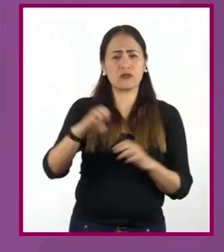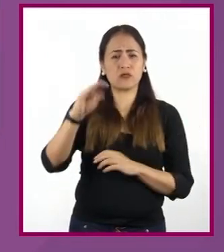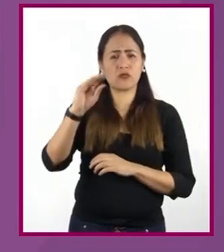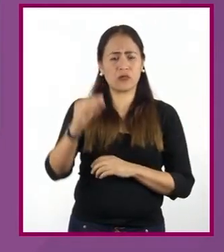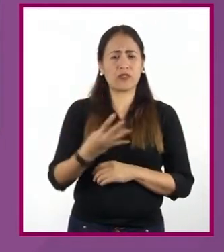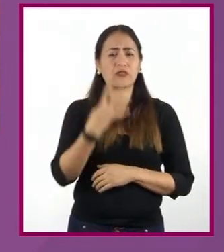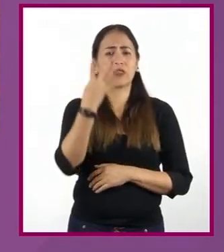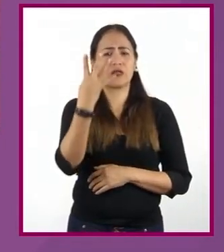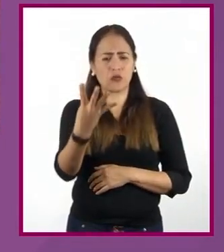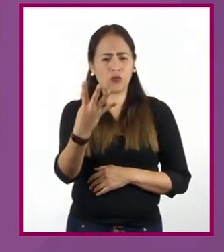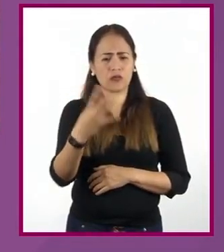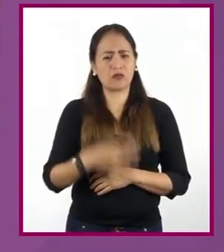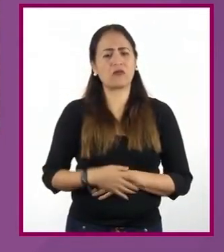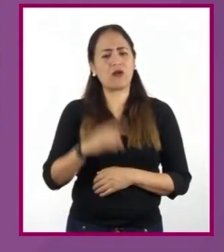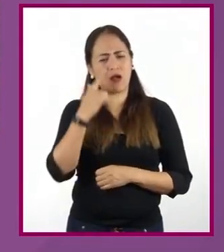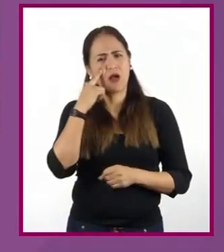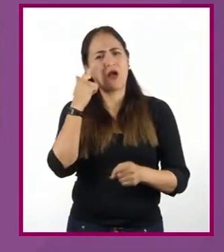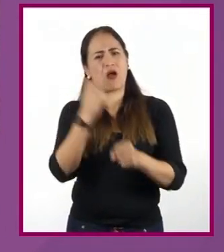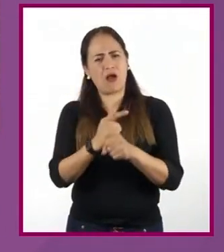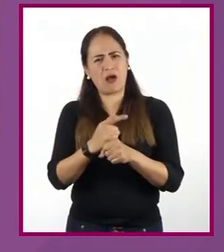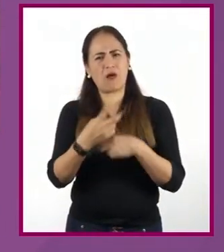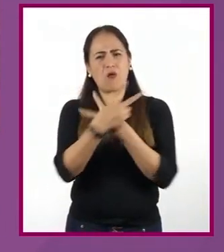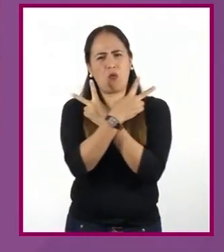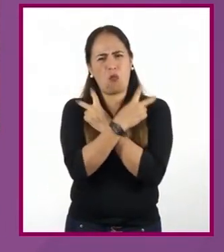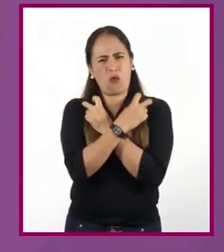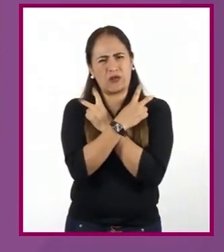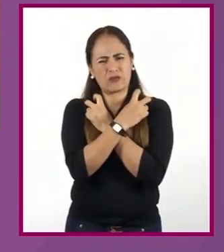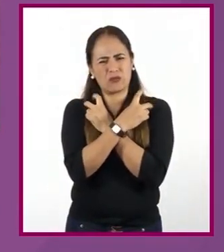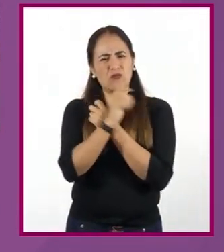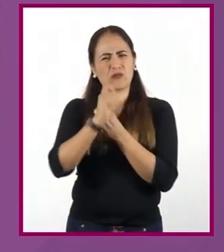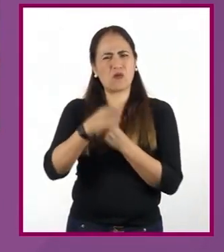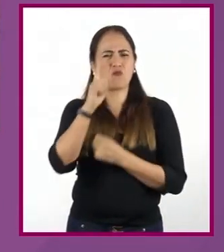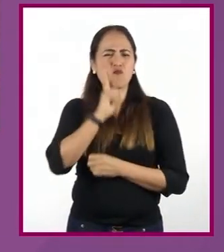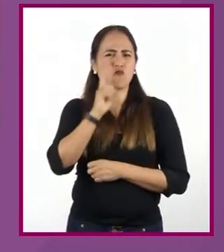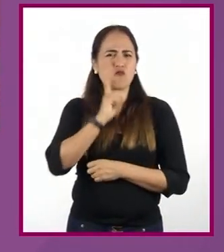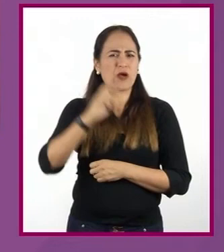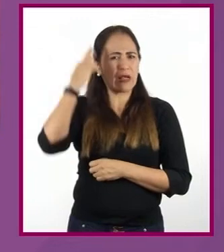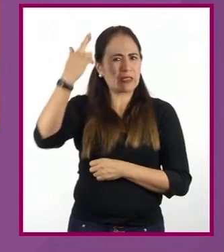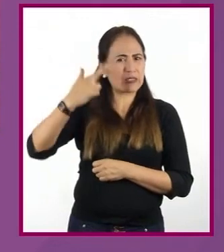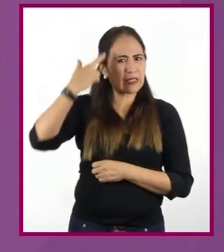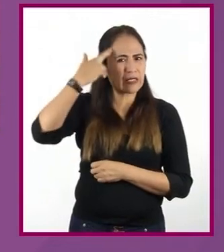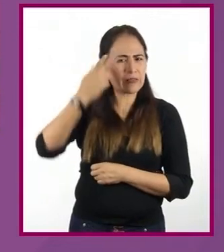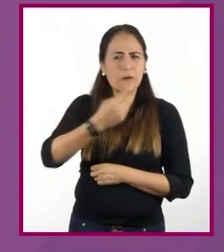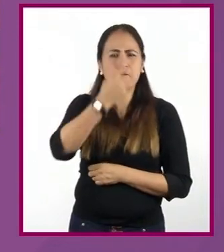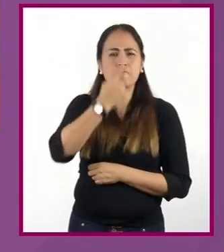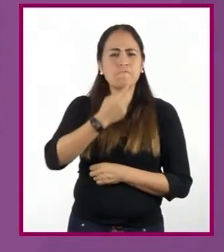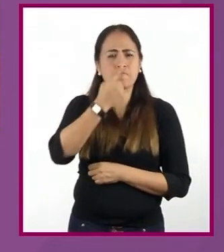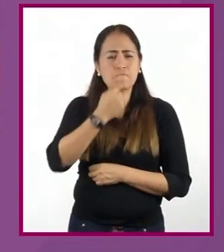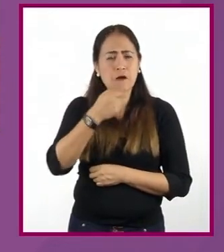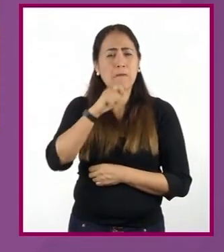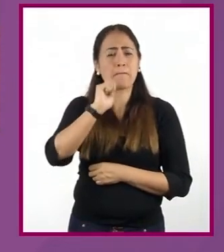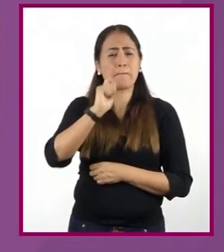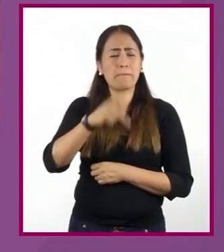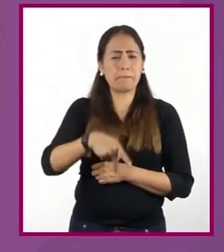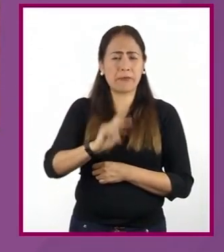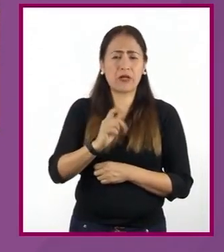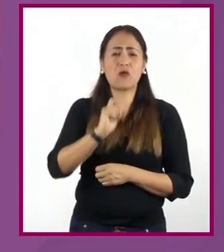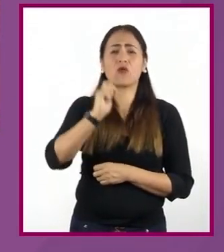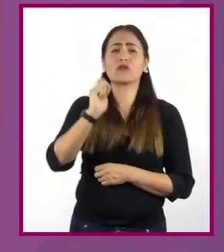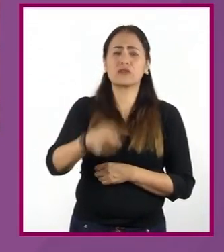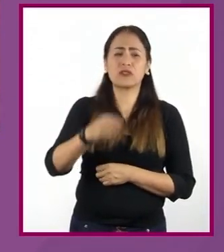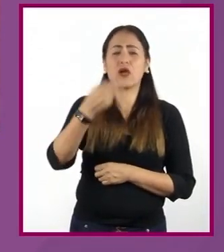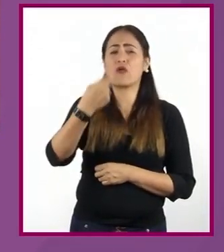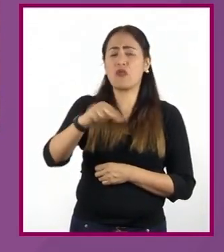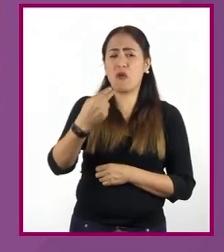fueron hallados los restos de la que ha sido llamada Reina Roja, pero su identidad y su papel permanecen aún